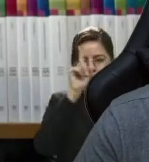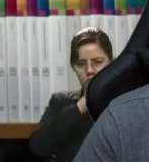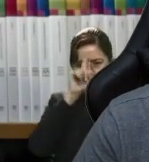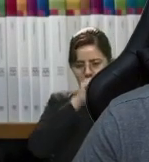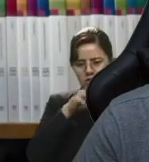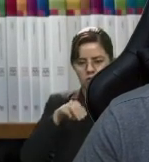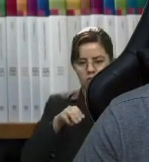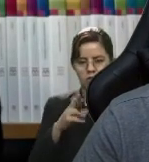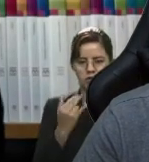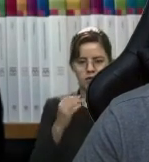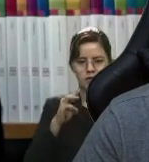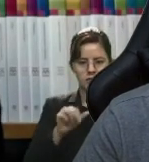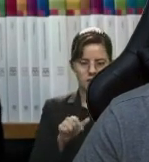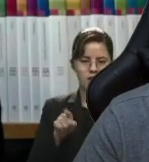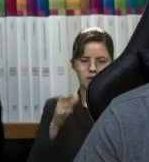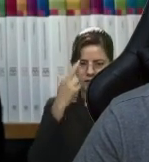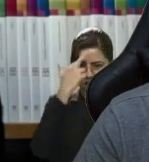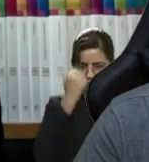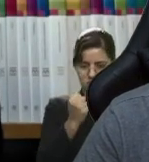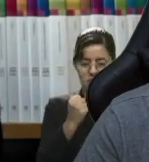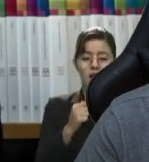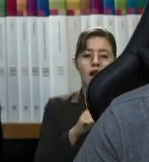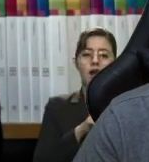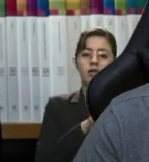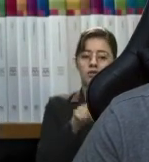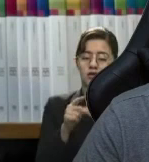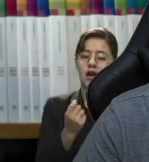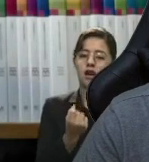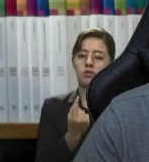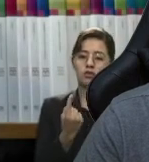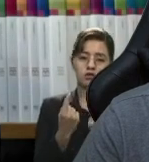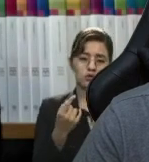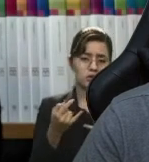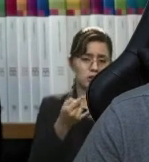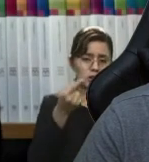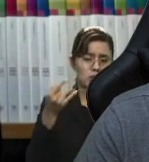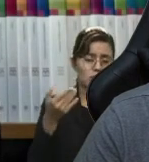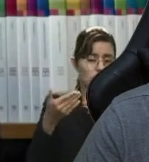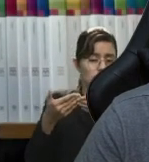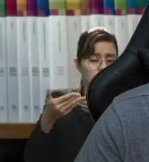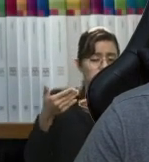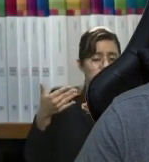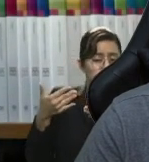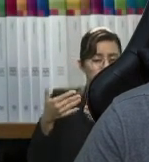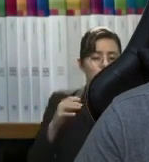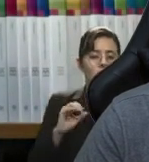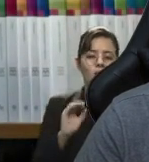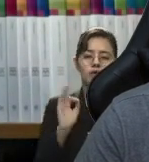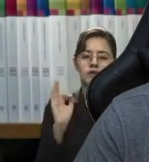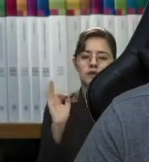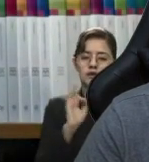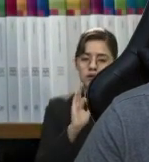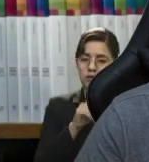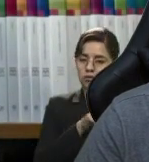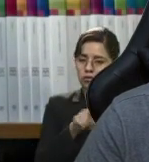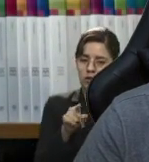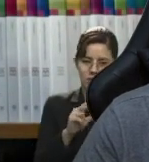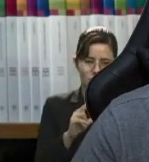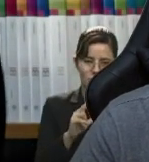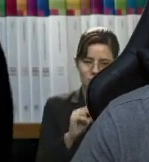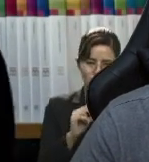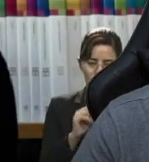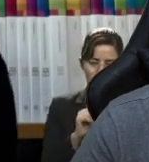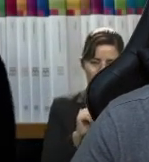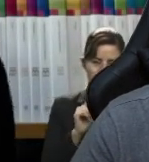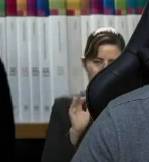hay quienes tienen la memoria muy breve oa conveniencia no quieren ver atrás paul